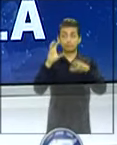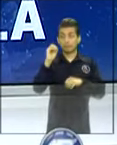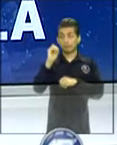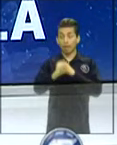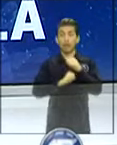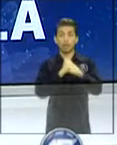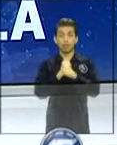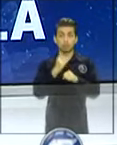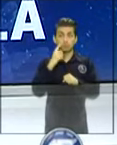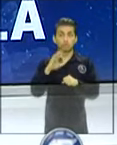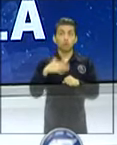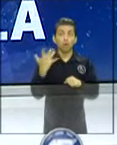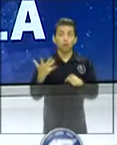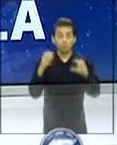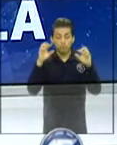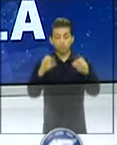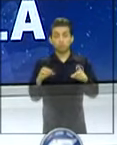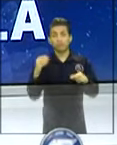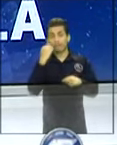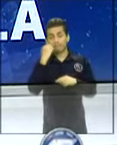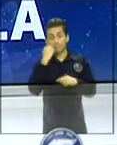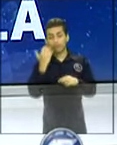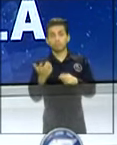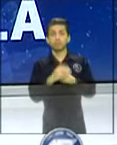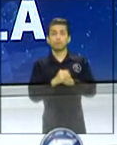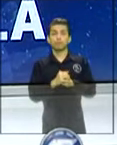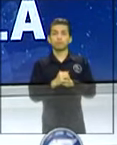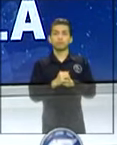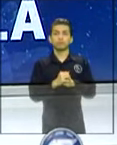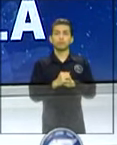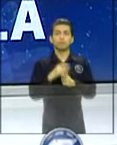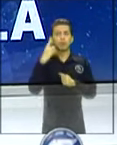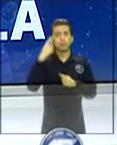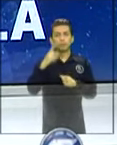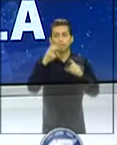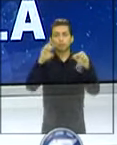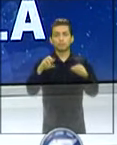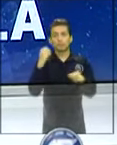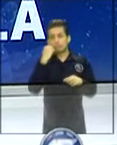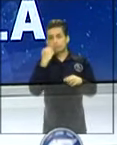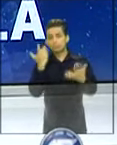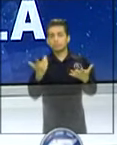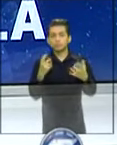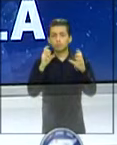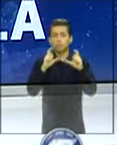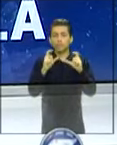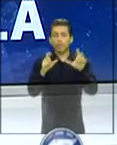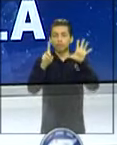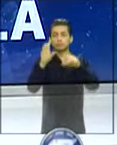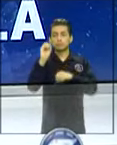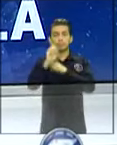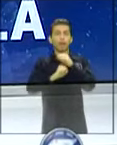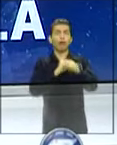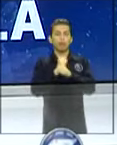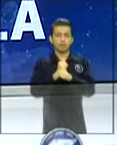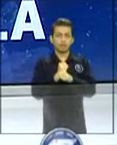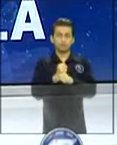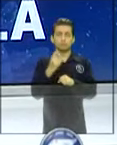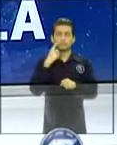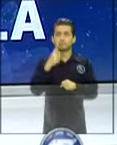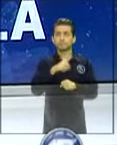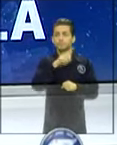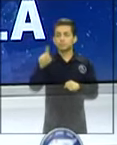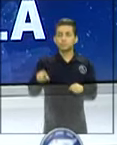de ser vulnerables a la misma. En cuanto a la tasa de letalidad se refiere también, que se registra en el